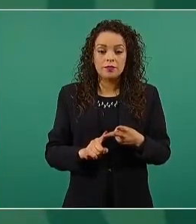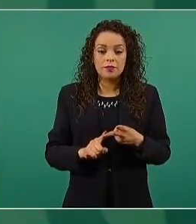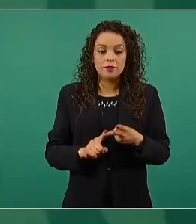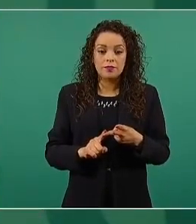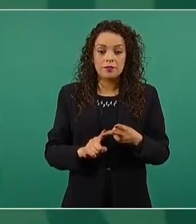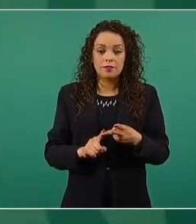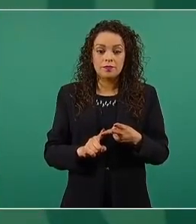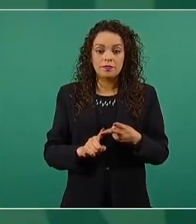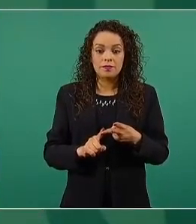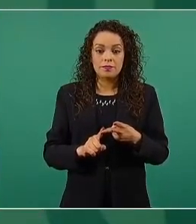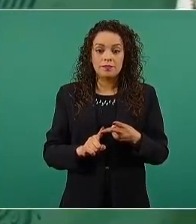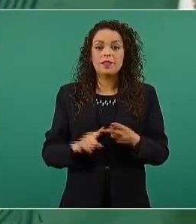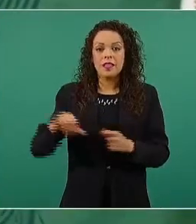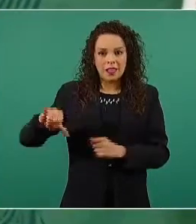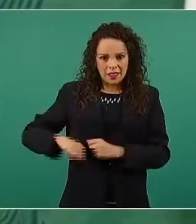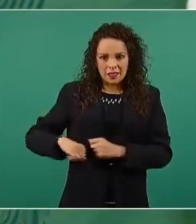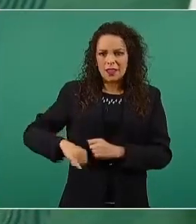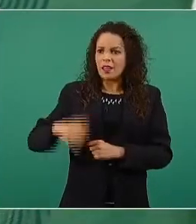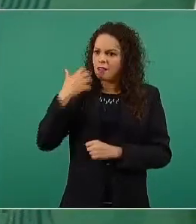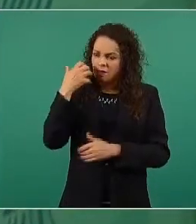muy aplicado.